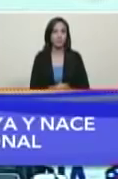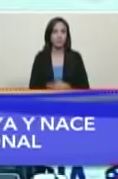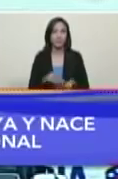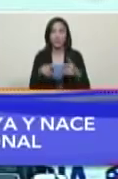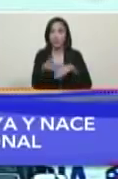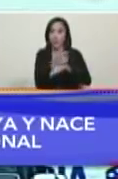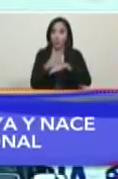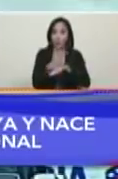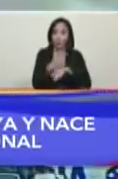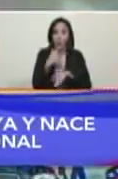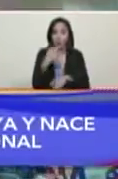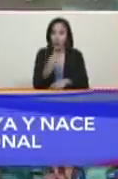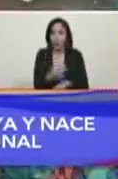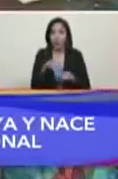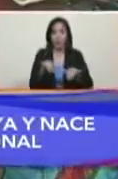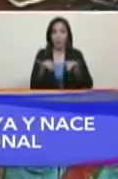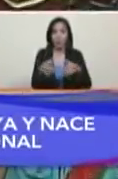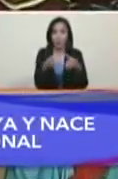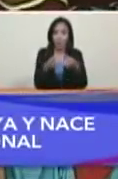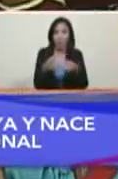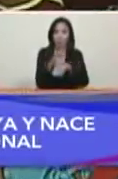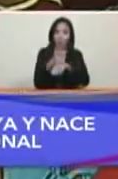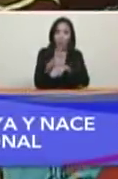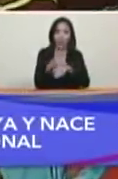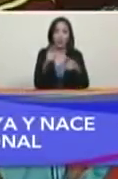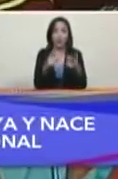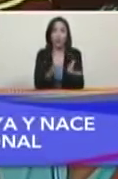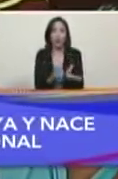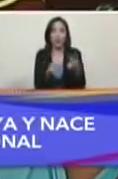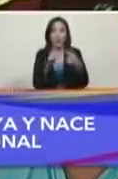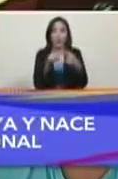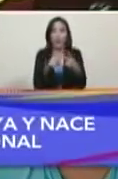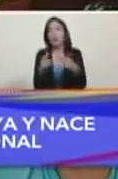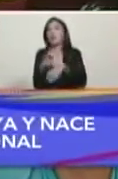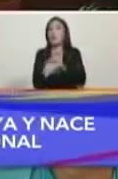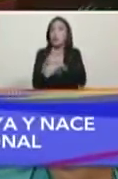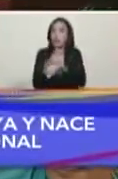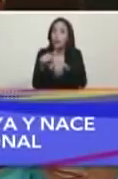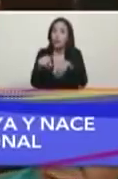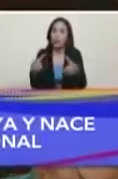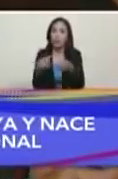gobierno de la verdad, gobierno de la profundidad,